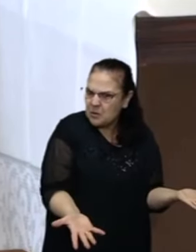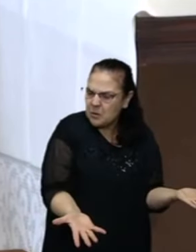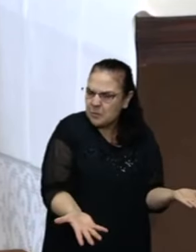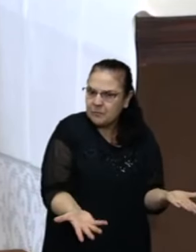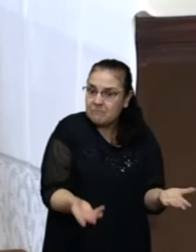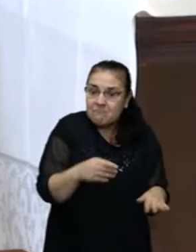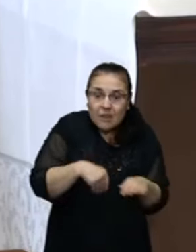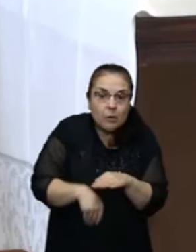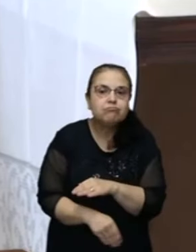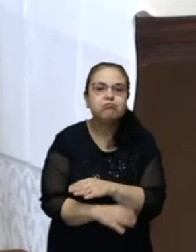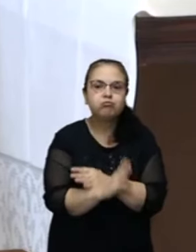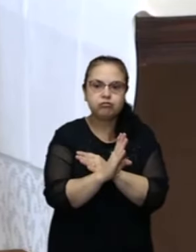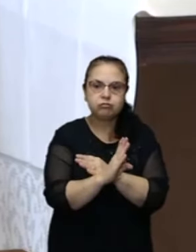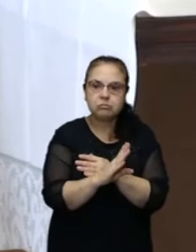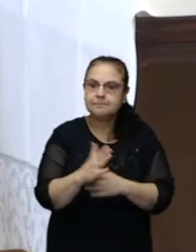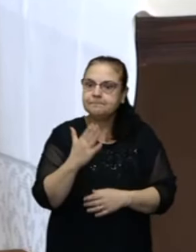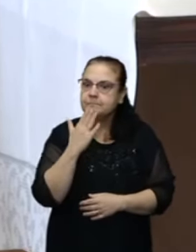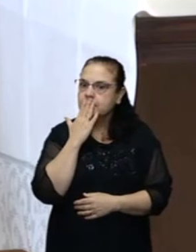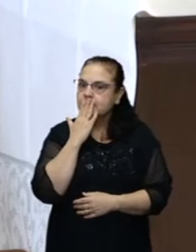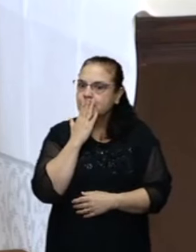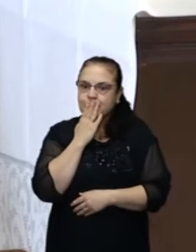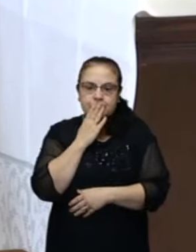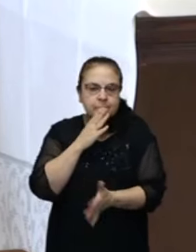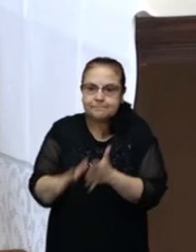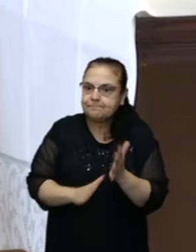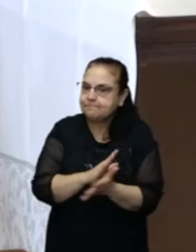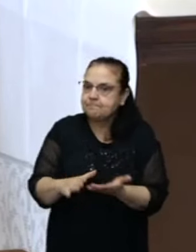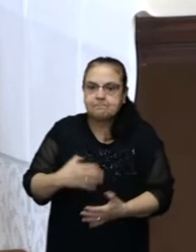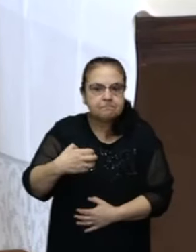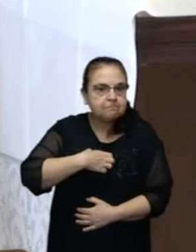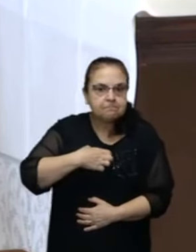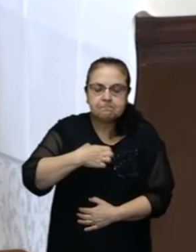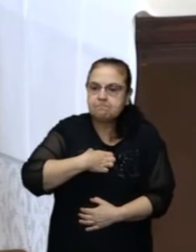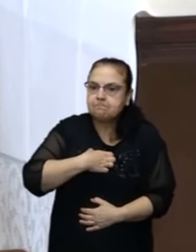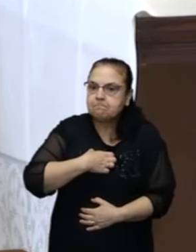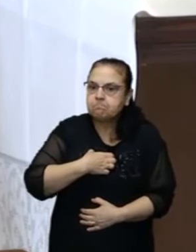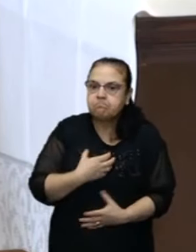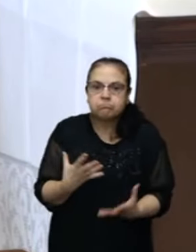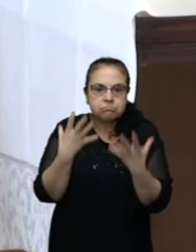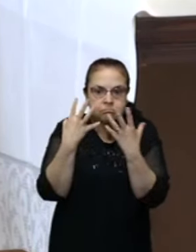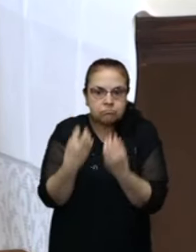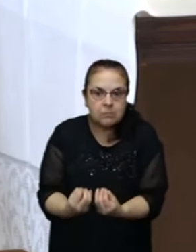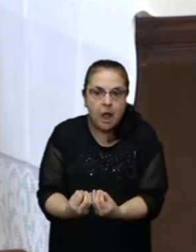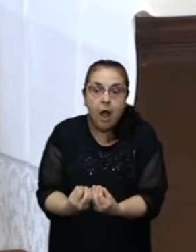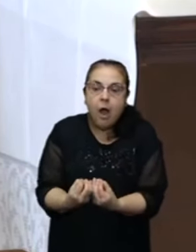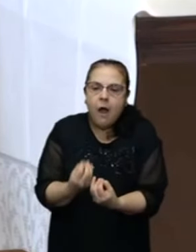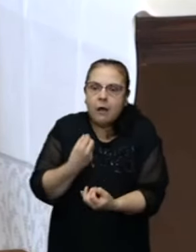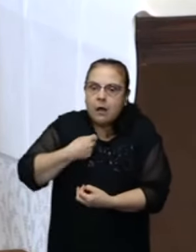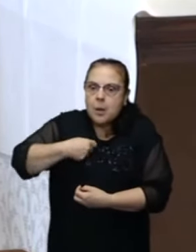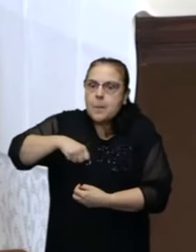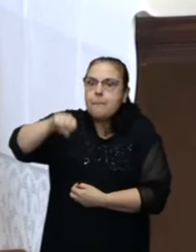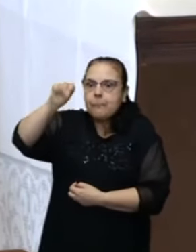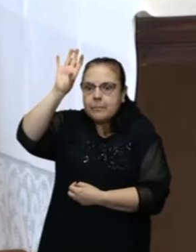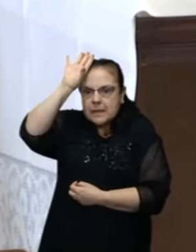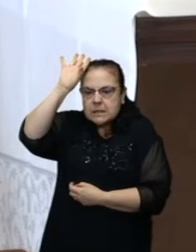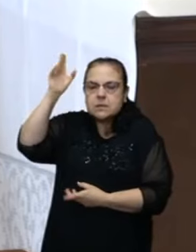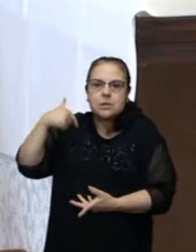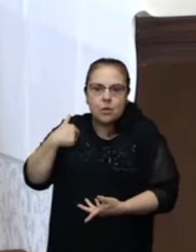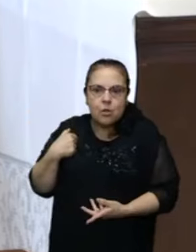Al salir, no podía hablarles, y ellos comprendieron que había tenido una visión en el